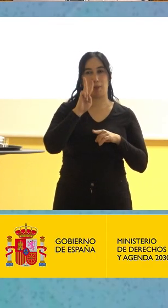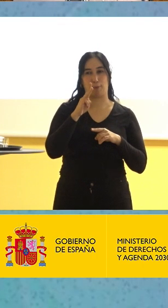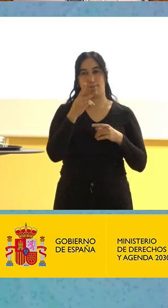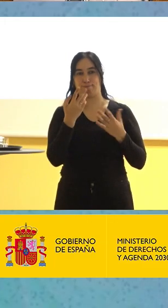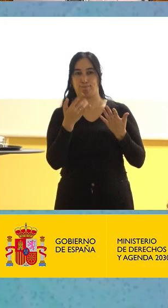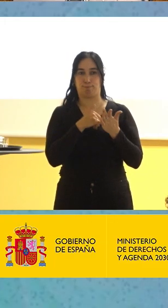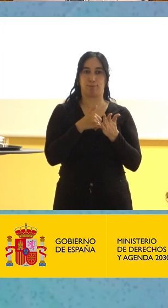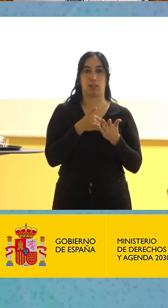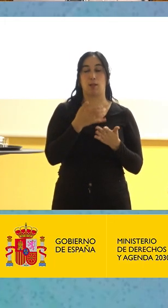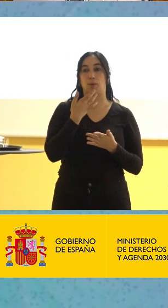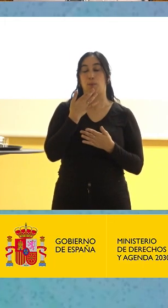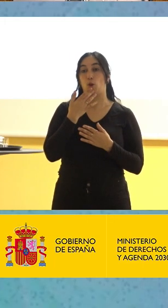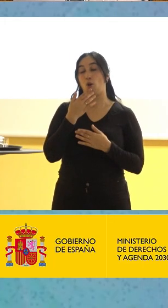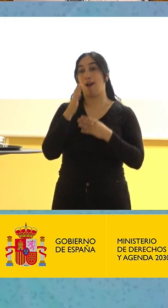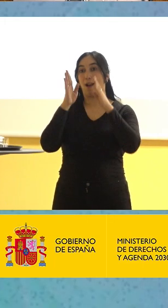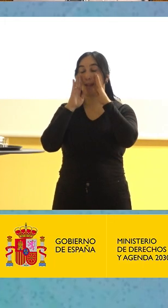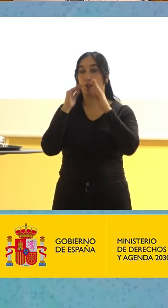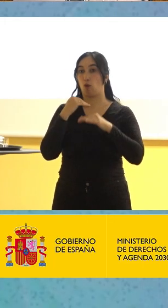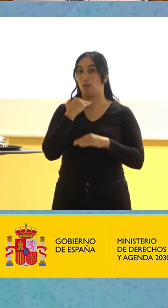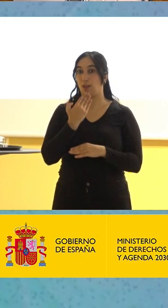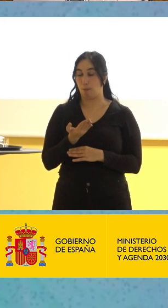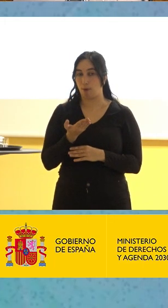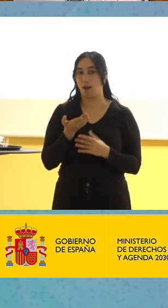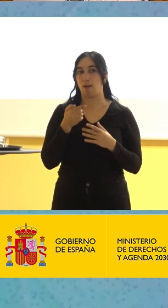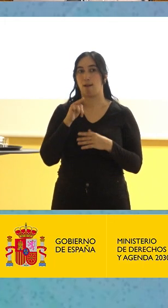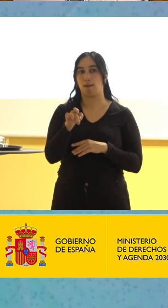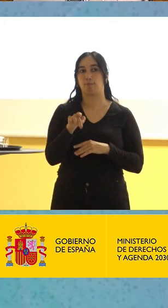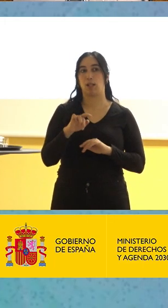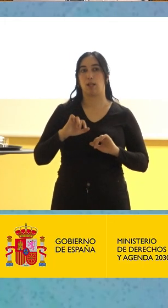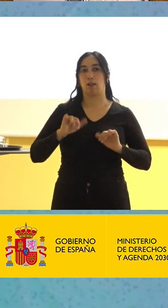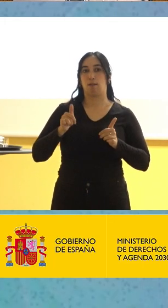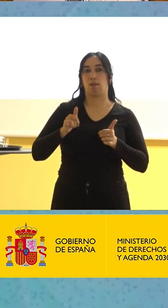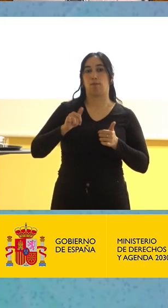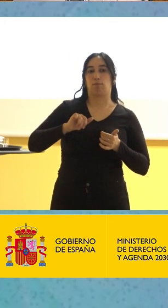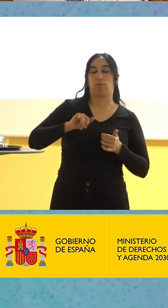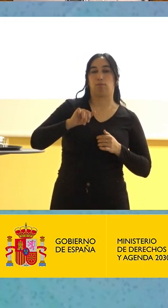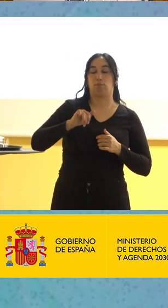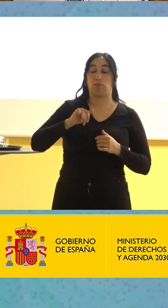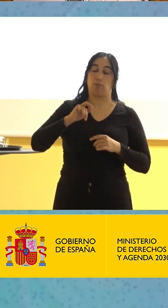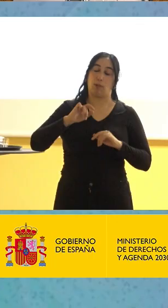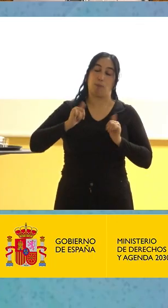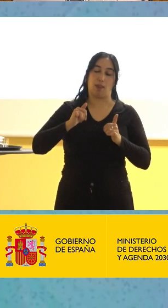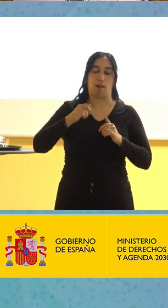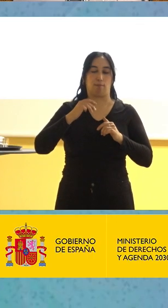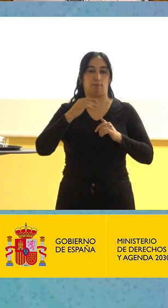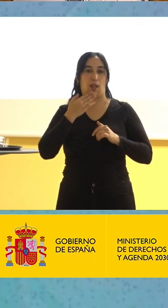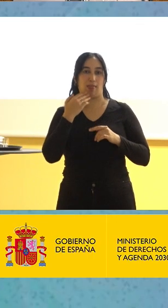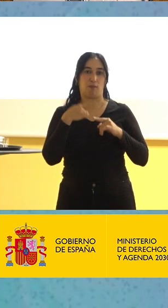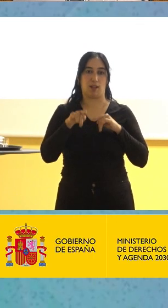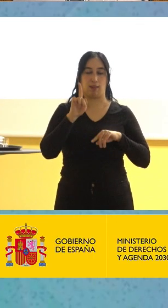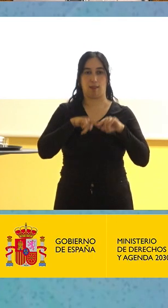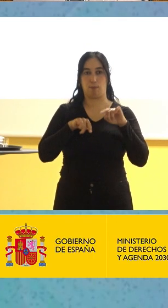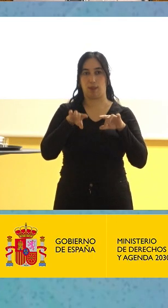Encontramos que la atención temprana pues tiene, digamos, una implantación desigual en el territorio, y no